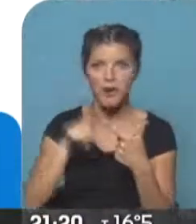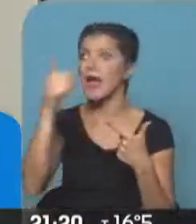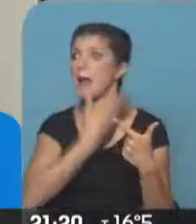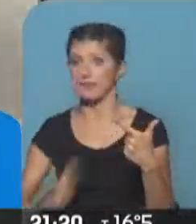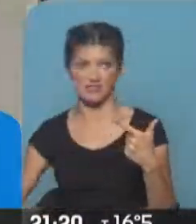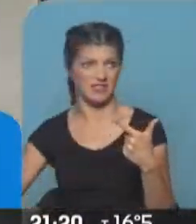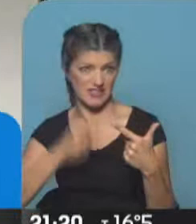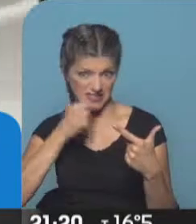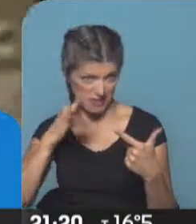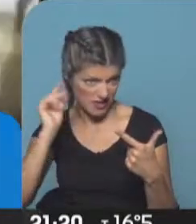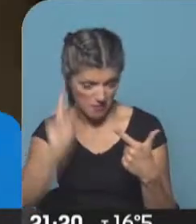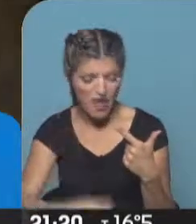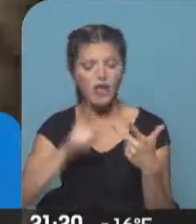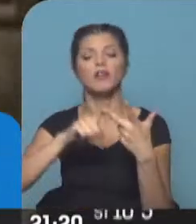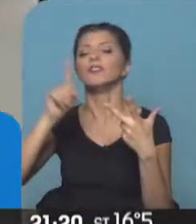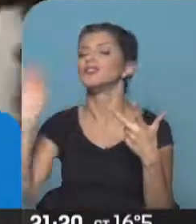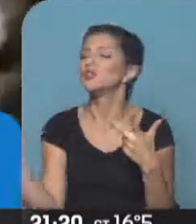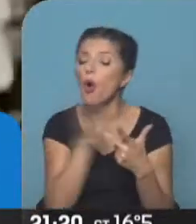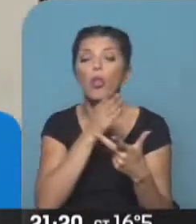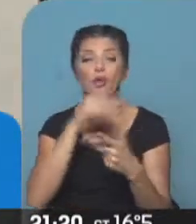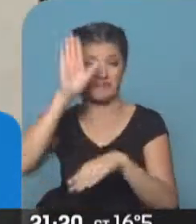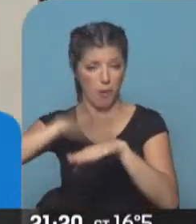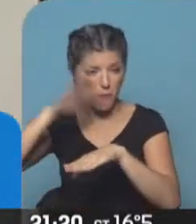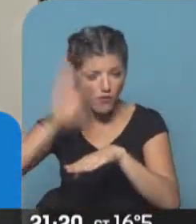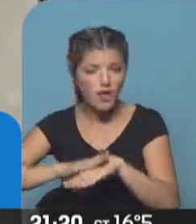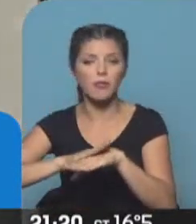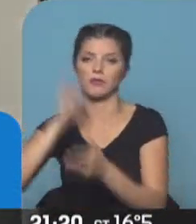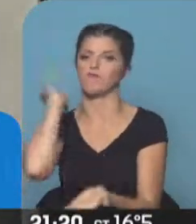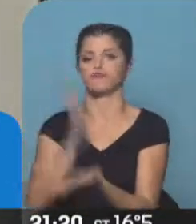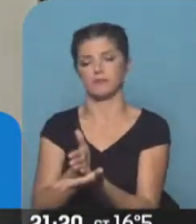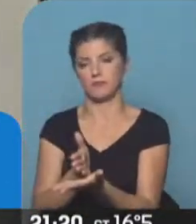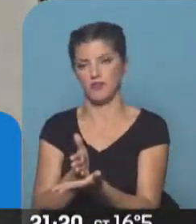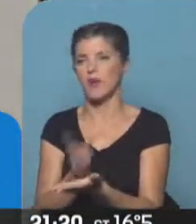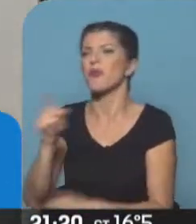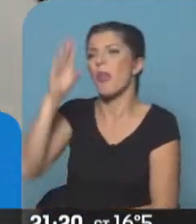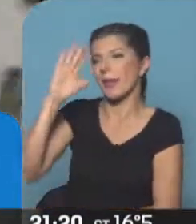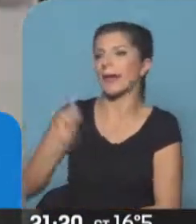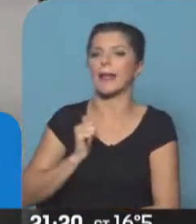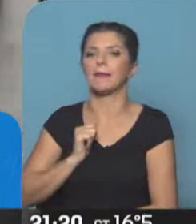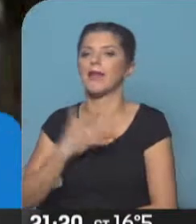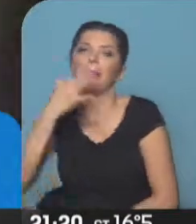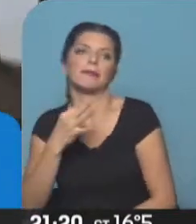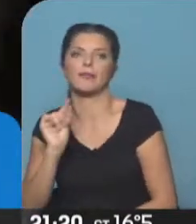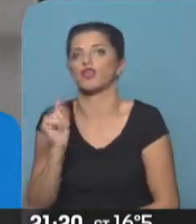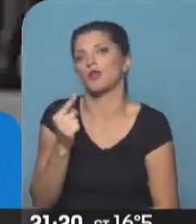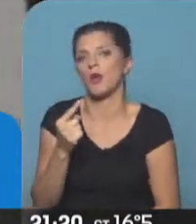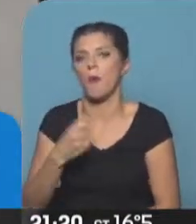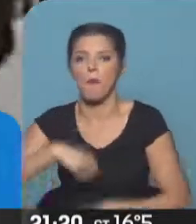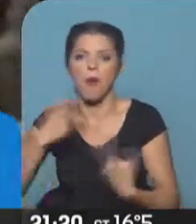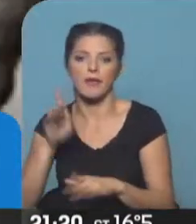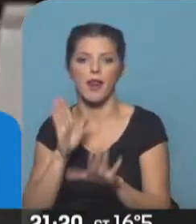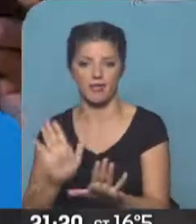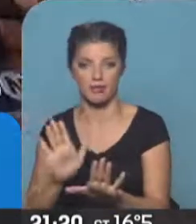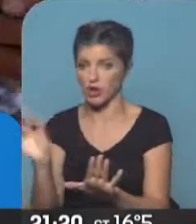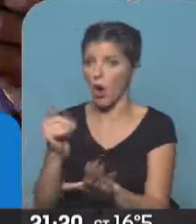también, Nochetti y todos los que tienen que ver con eso. Porque ellos no actúan solo, le dan una orden. ¿En qué depositan la confianza para ellos?